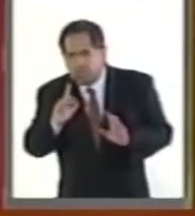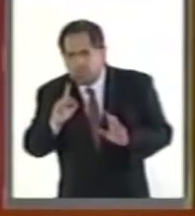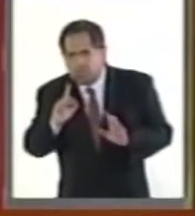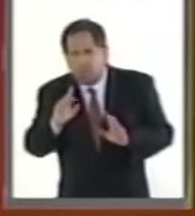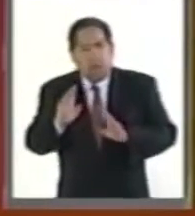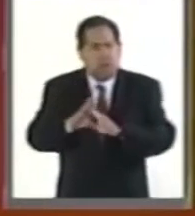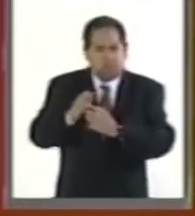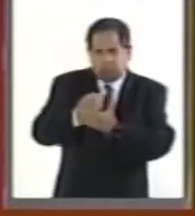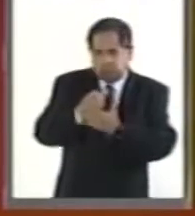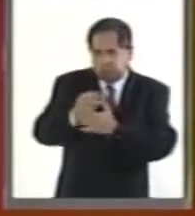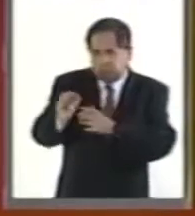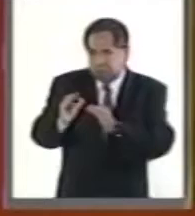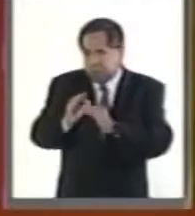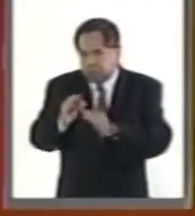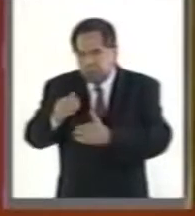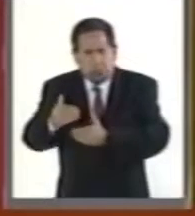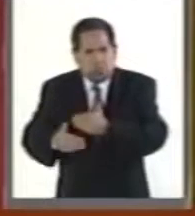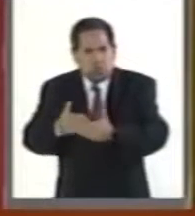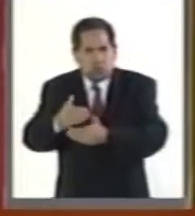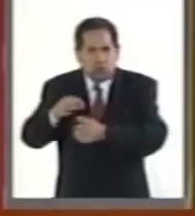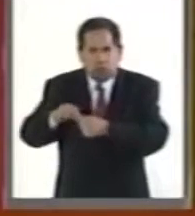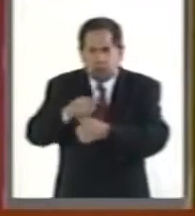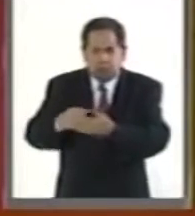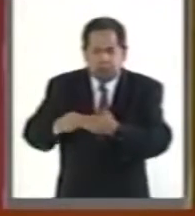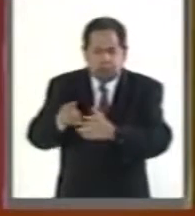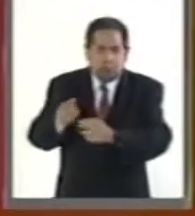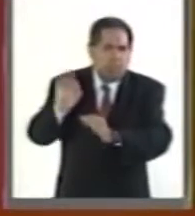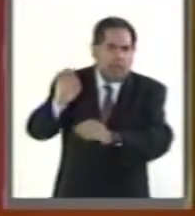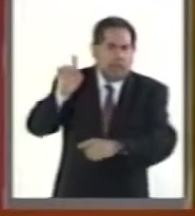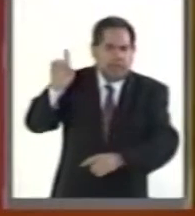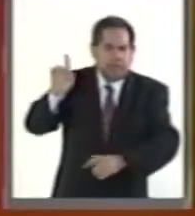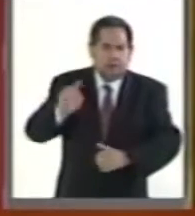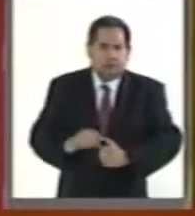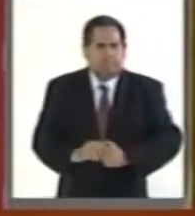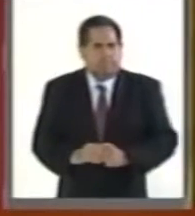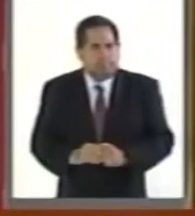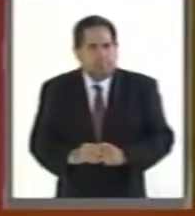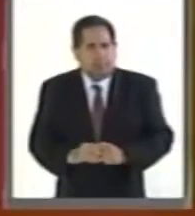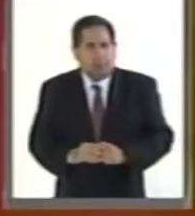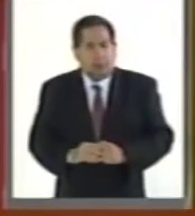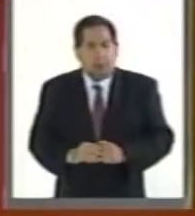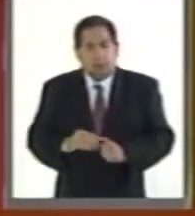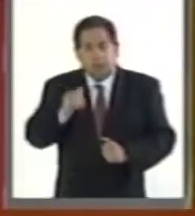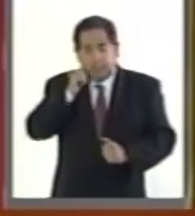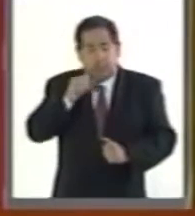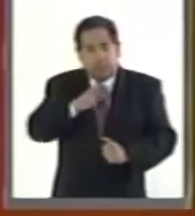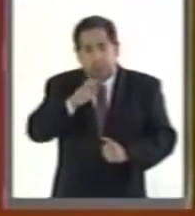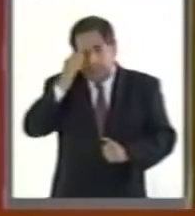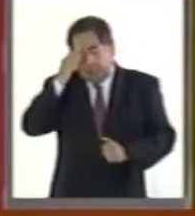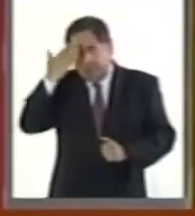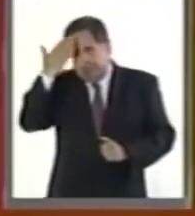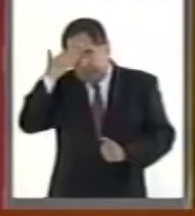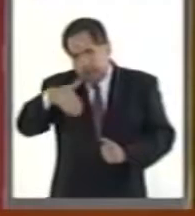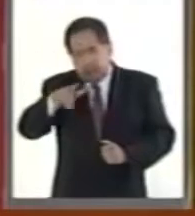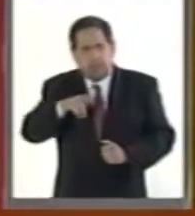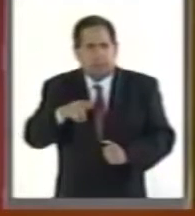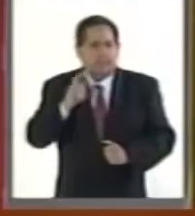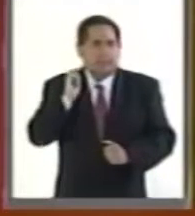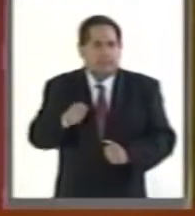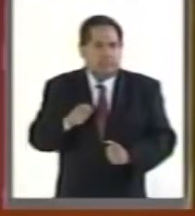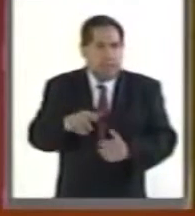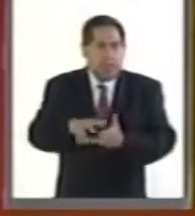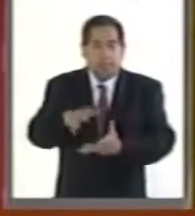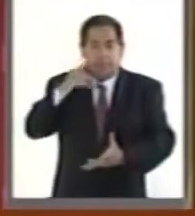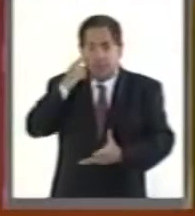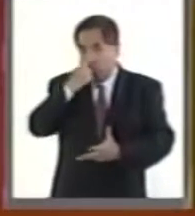el dinero de los procesos electorales. Es generalmente reconocido que para que una democracia pueda